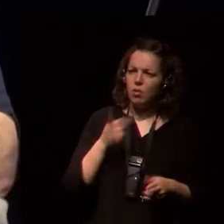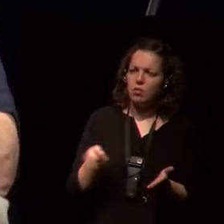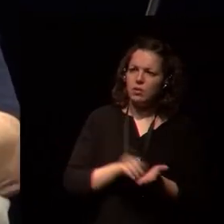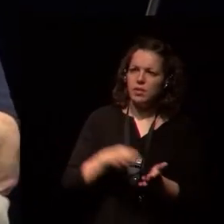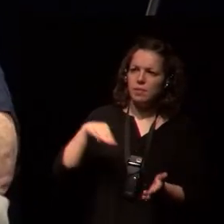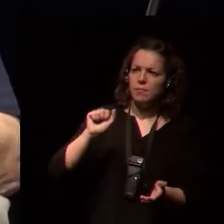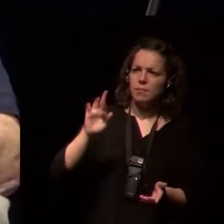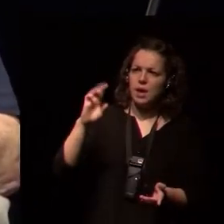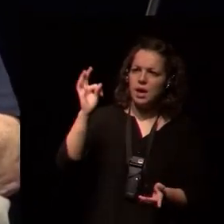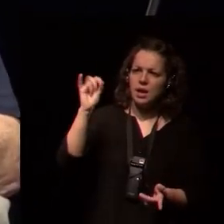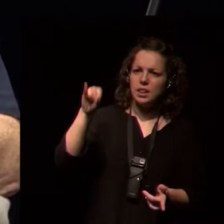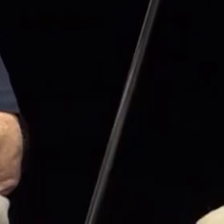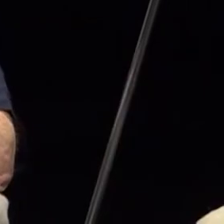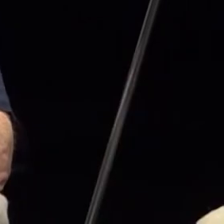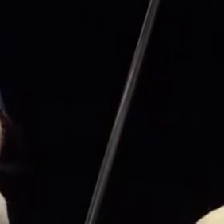King